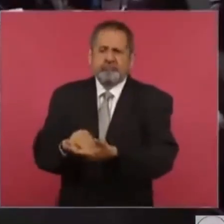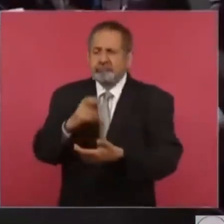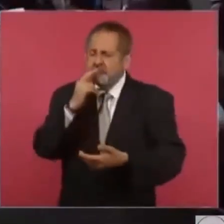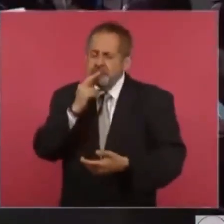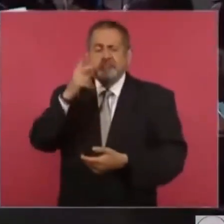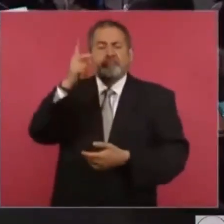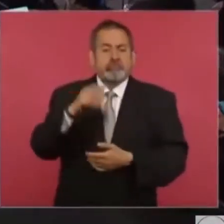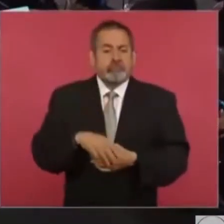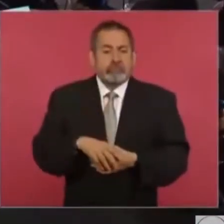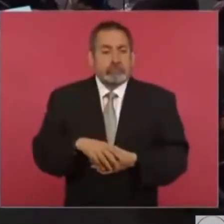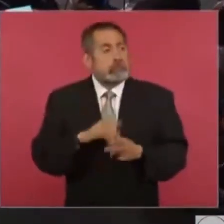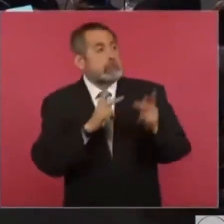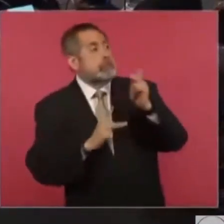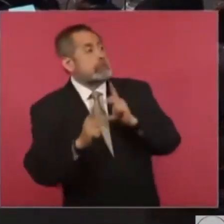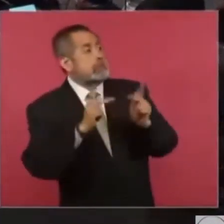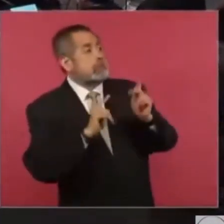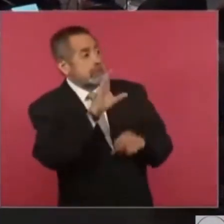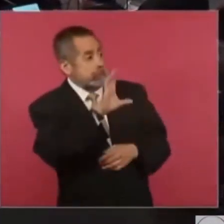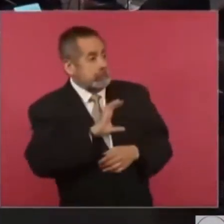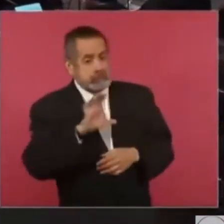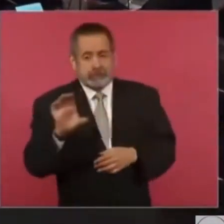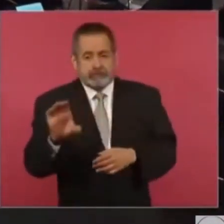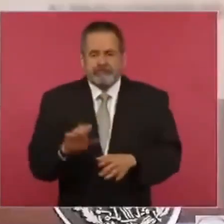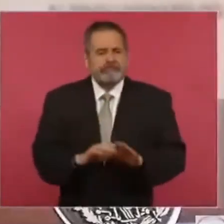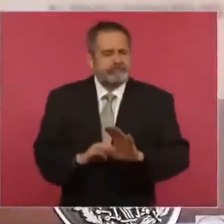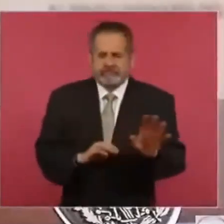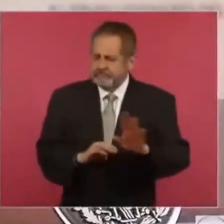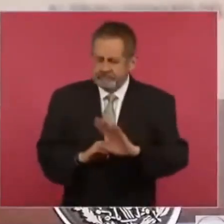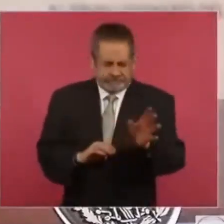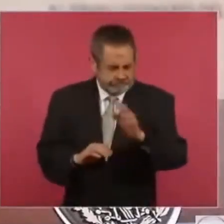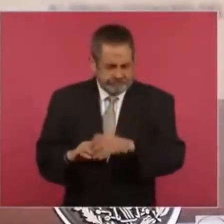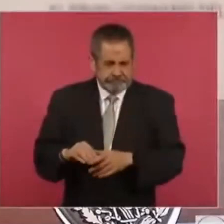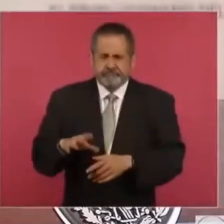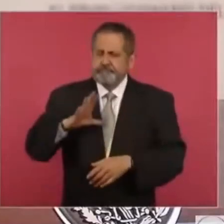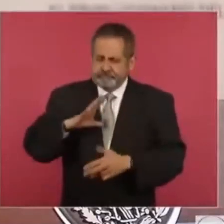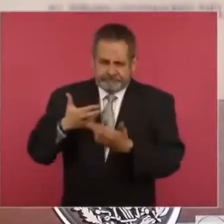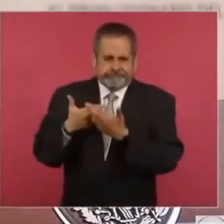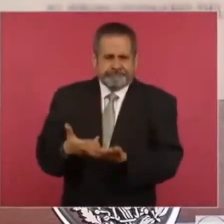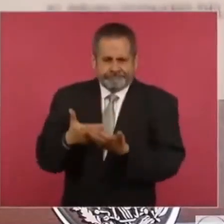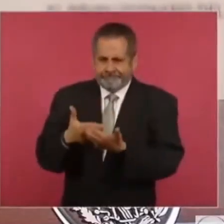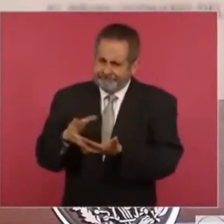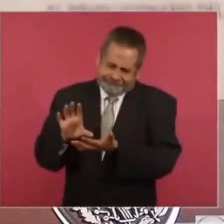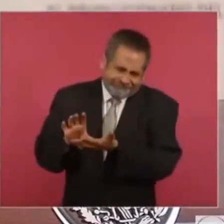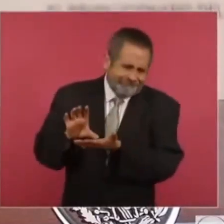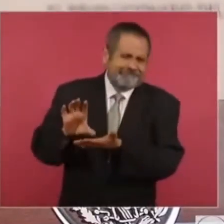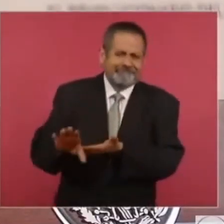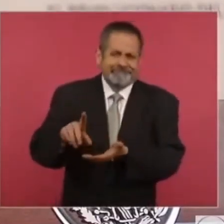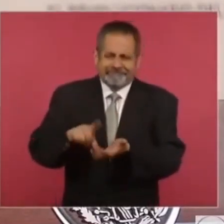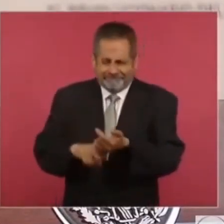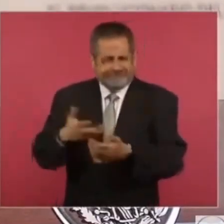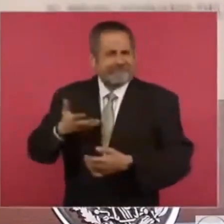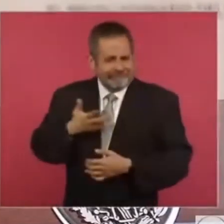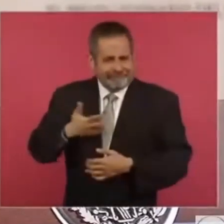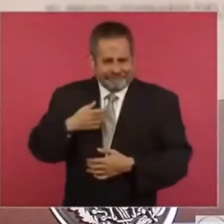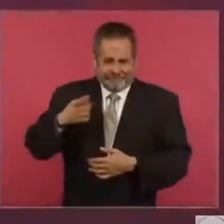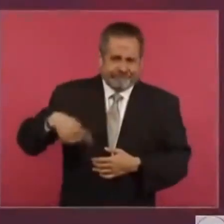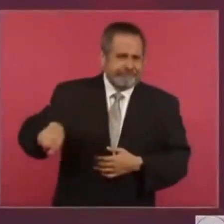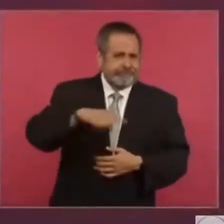sin deuda, lo que le corresponde a la gente.